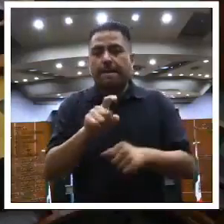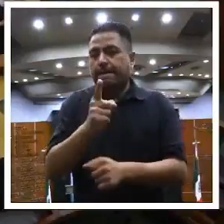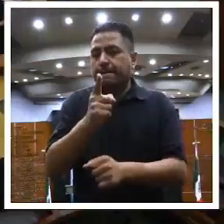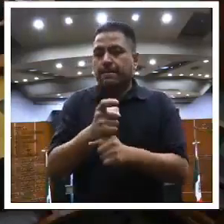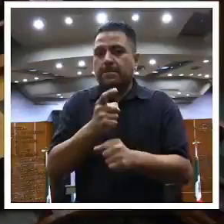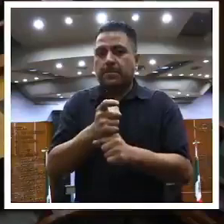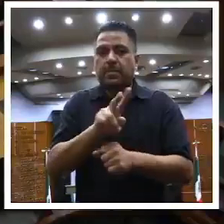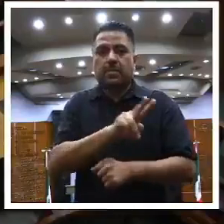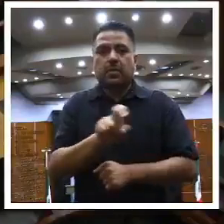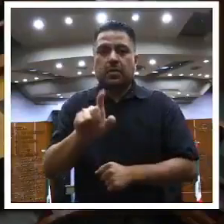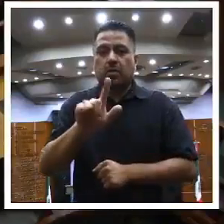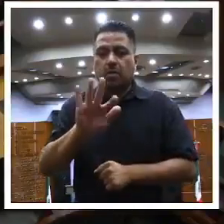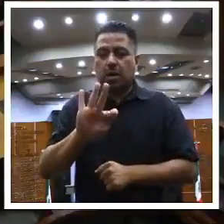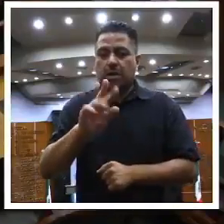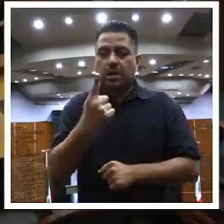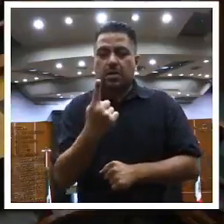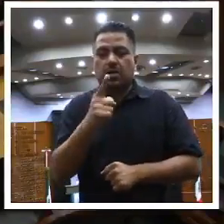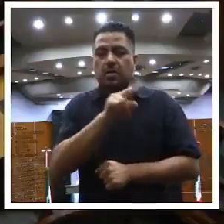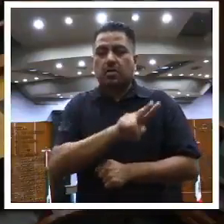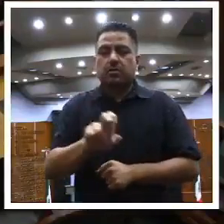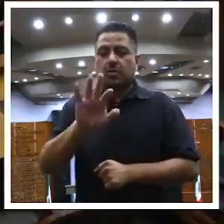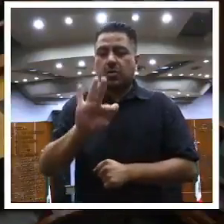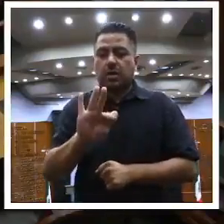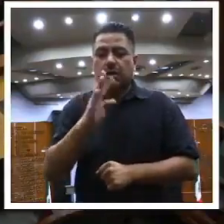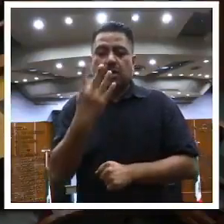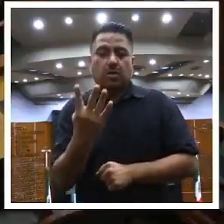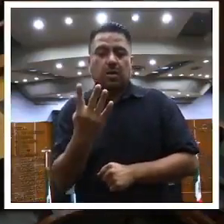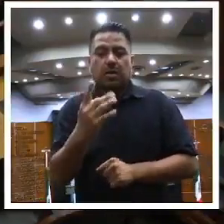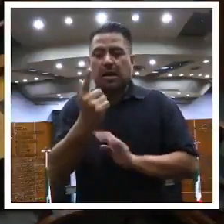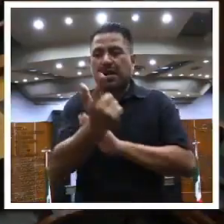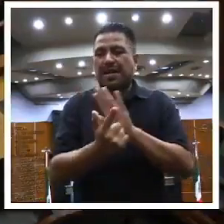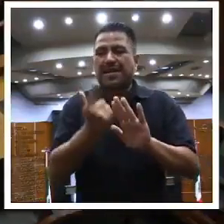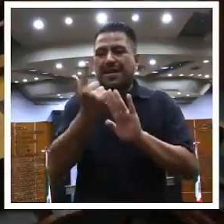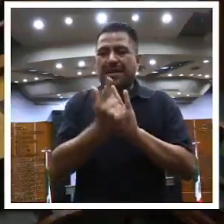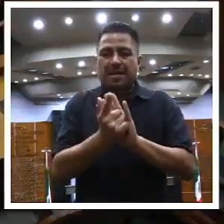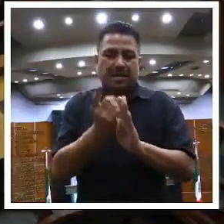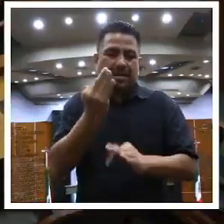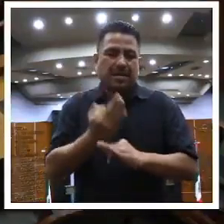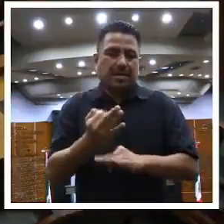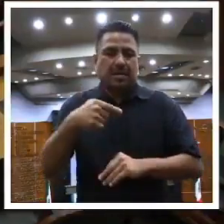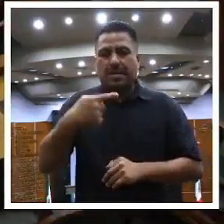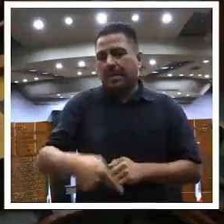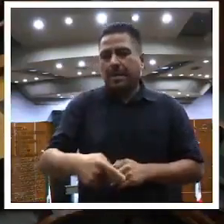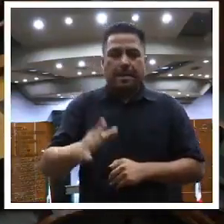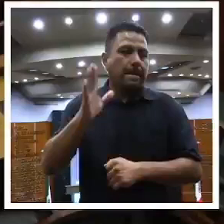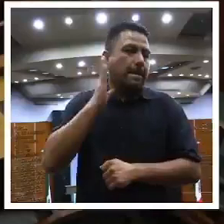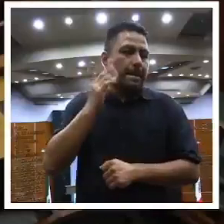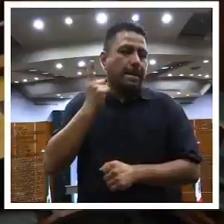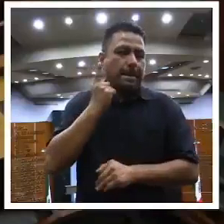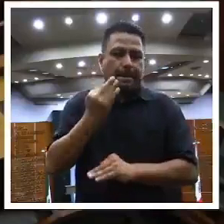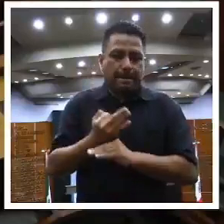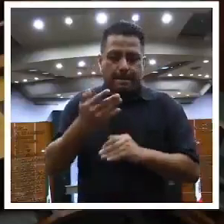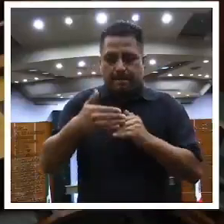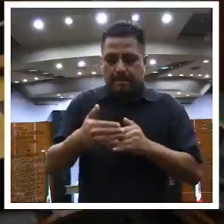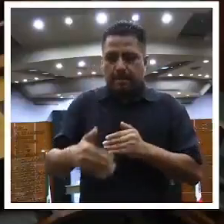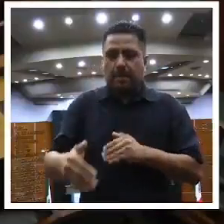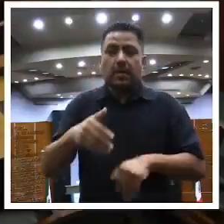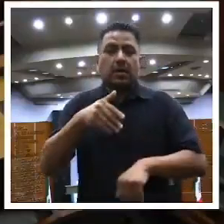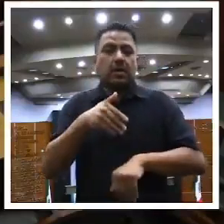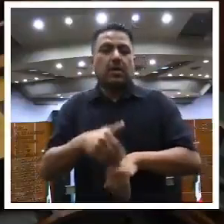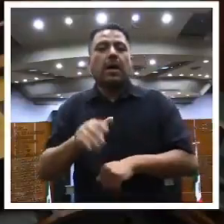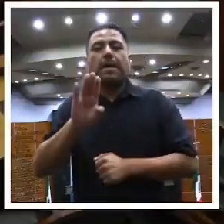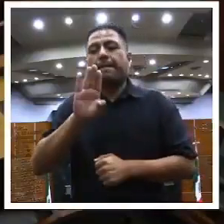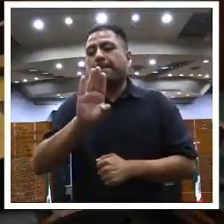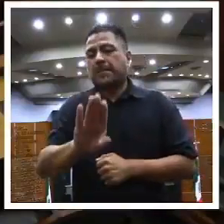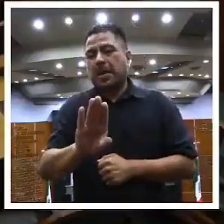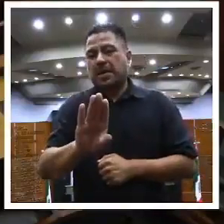primera, 241 y 244 de la Ley Orgánica del Poder Legislativo en vigor. En desahogo del